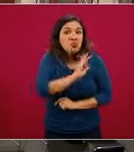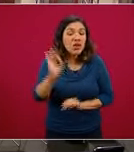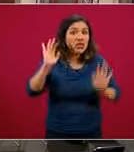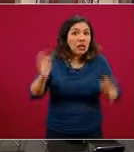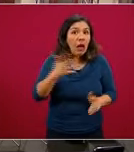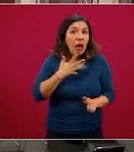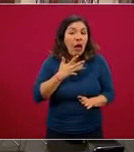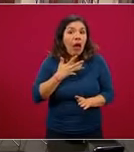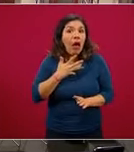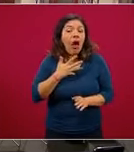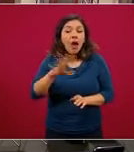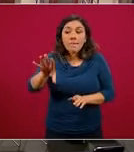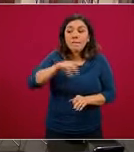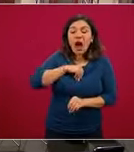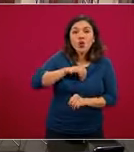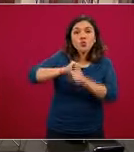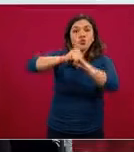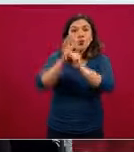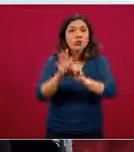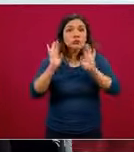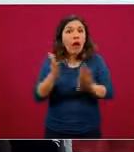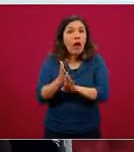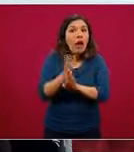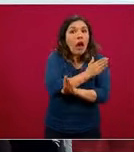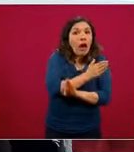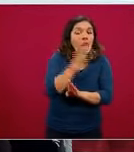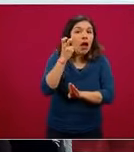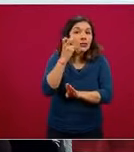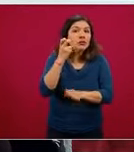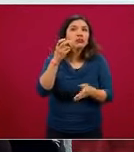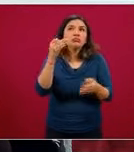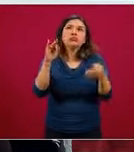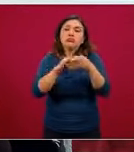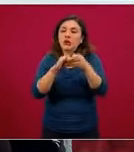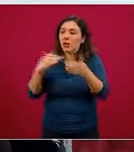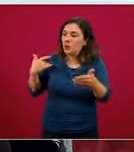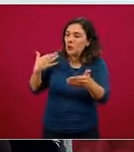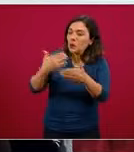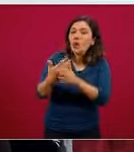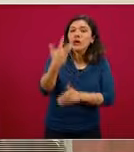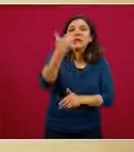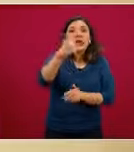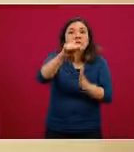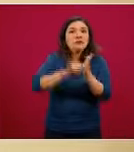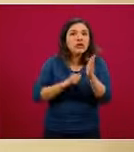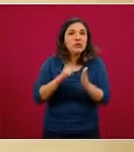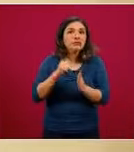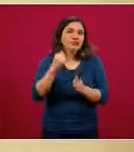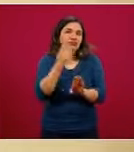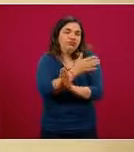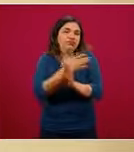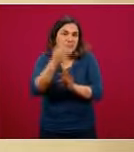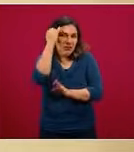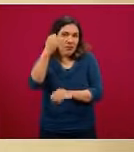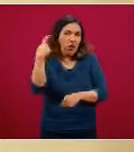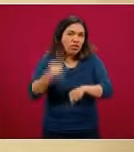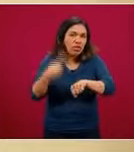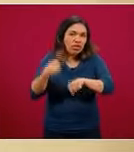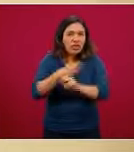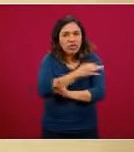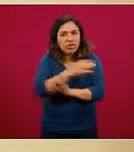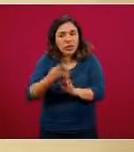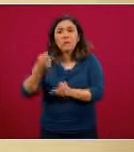ya tenido COVID-19 en estos poco más de 6 meses de epidemia que llevamos en México. También están